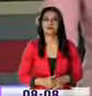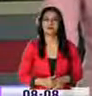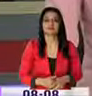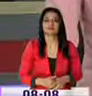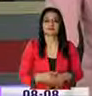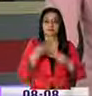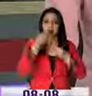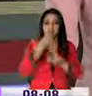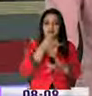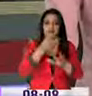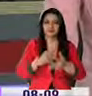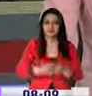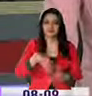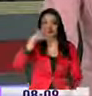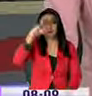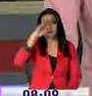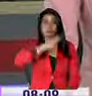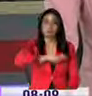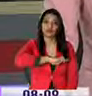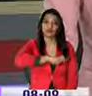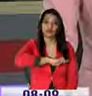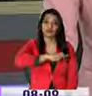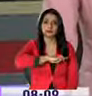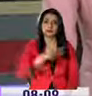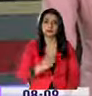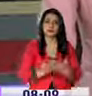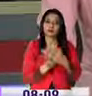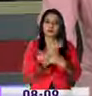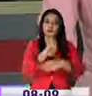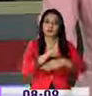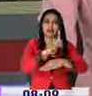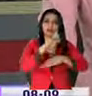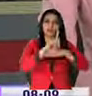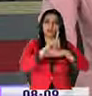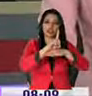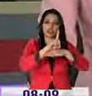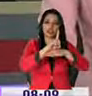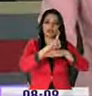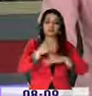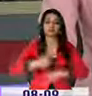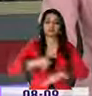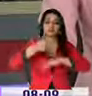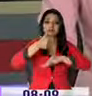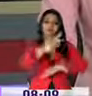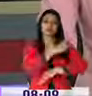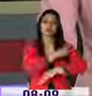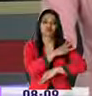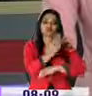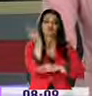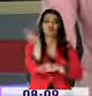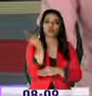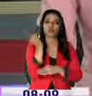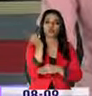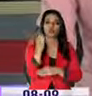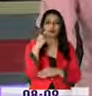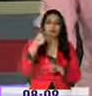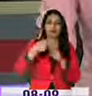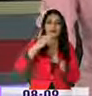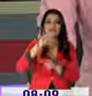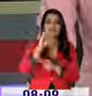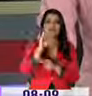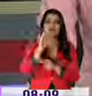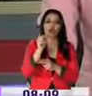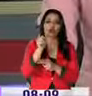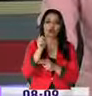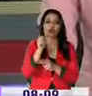Ahora les contamos que la Policía Metropolitana tiene un nuevo director general. Él es el coronel en servicio pasivo de la Policía Nacional, Carlos Aguirre.